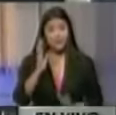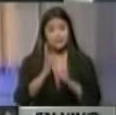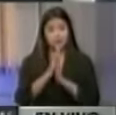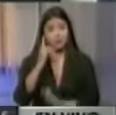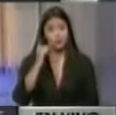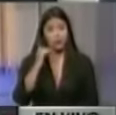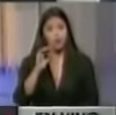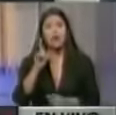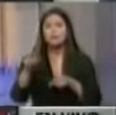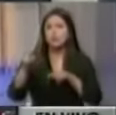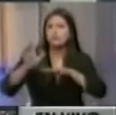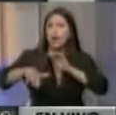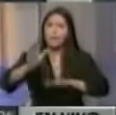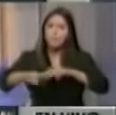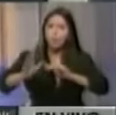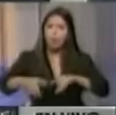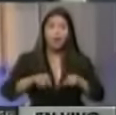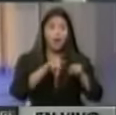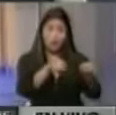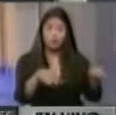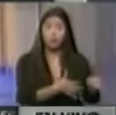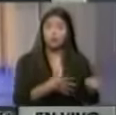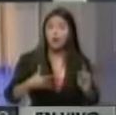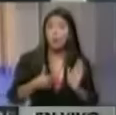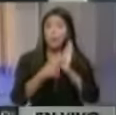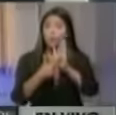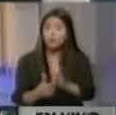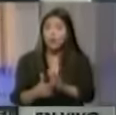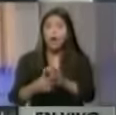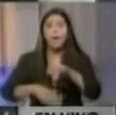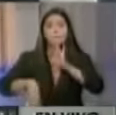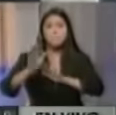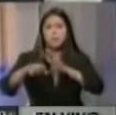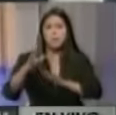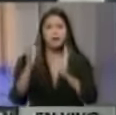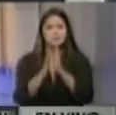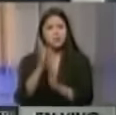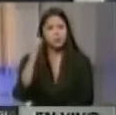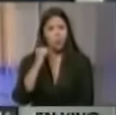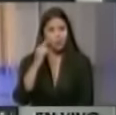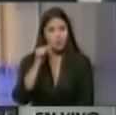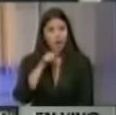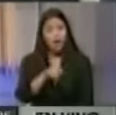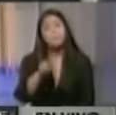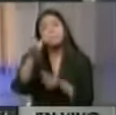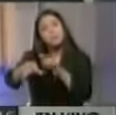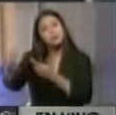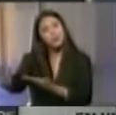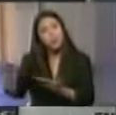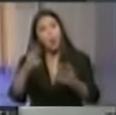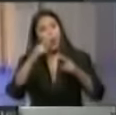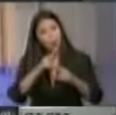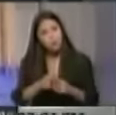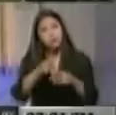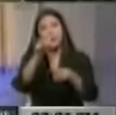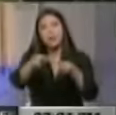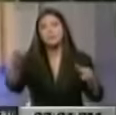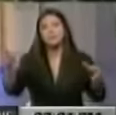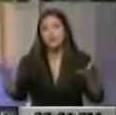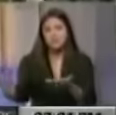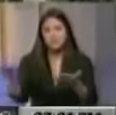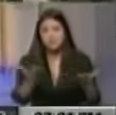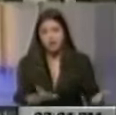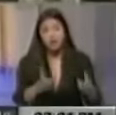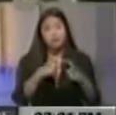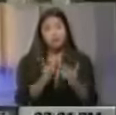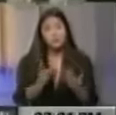allí sus tambores y ellos también quieren interpretar una pieza de la parranda de San Pedro para nuestros invitados, en honor a nuestros invitados e invitadas.